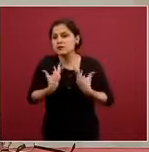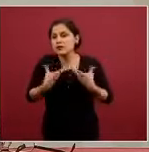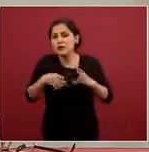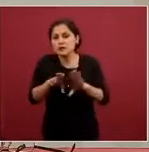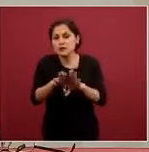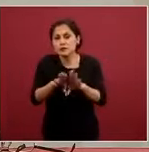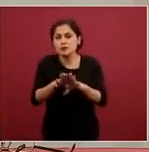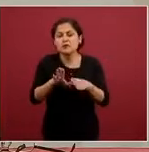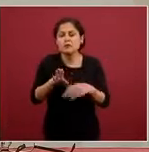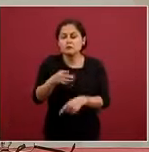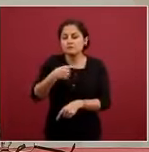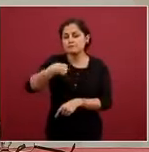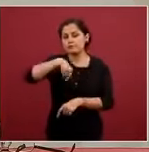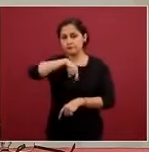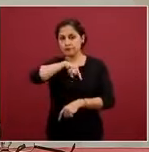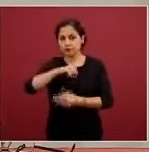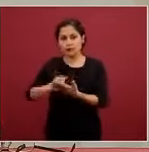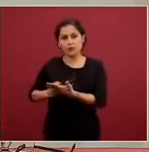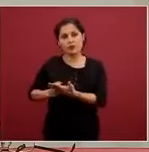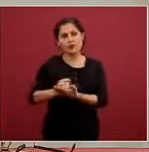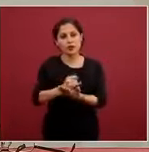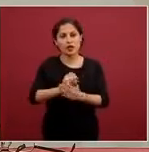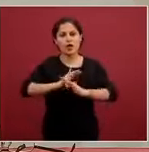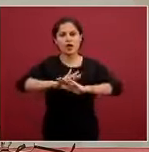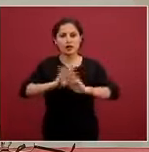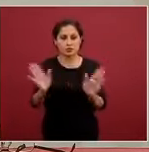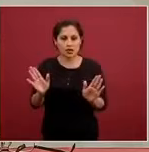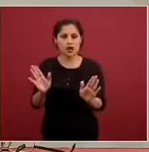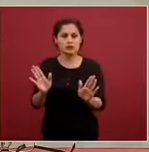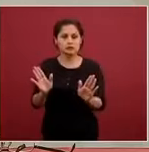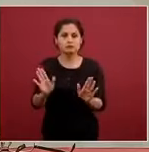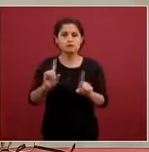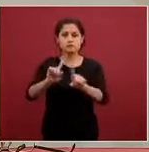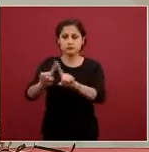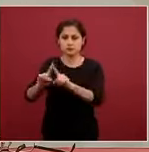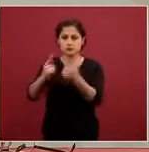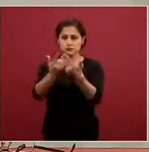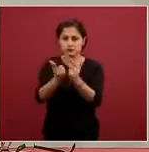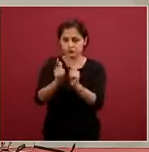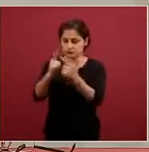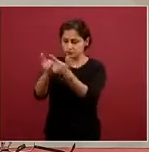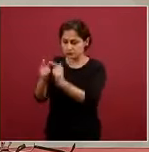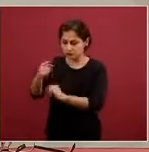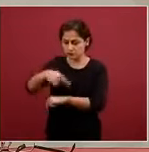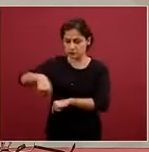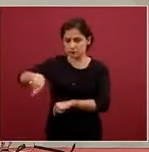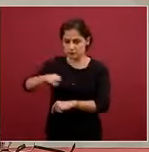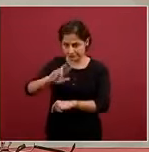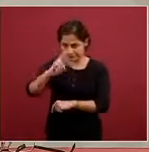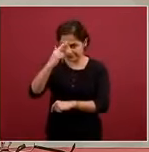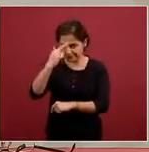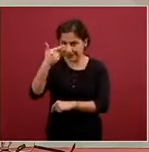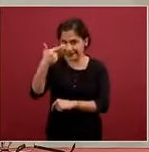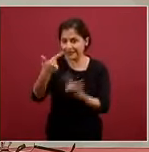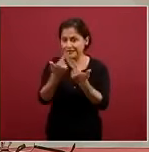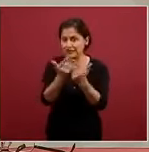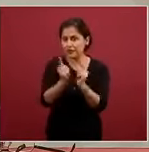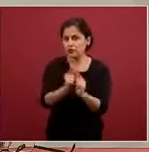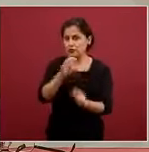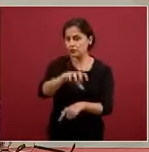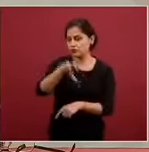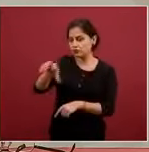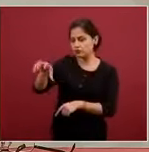Decidimos, con base en las recomendaciones de los grupos científicos, 7 grupos académicos que coordinó